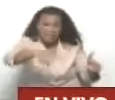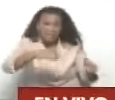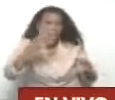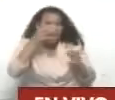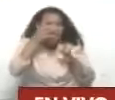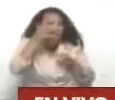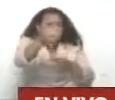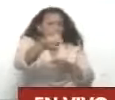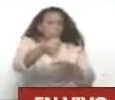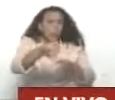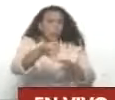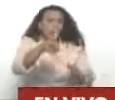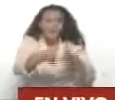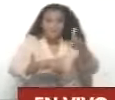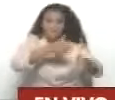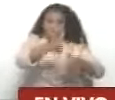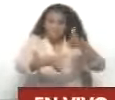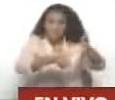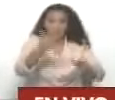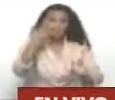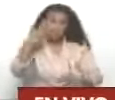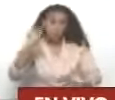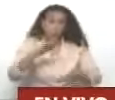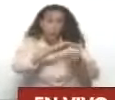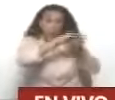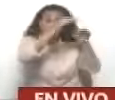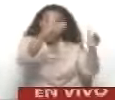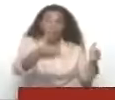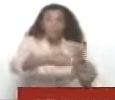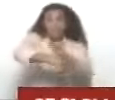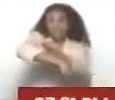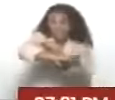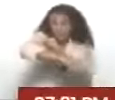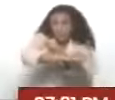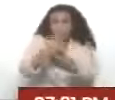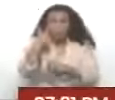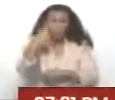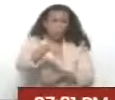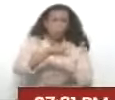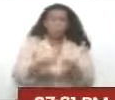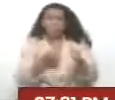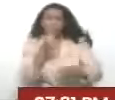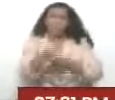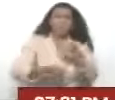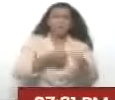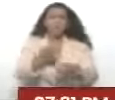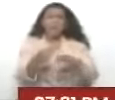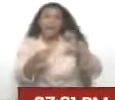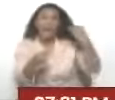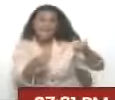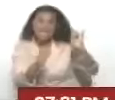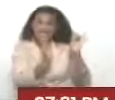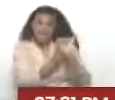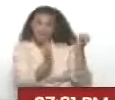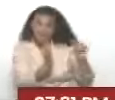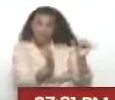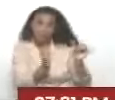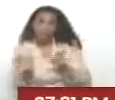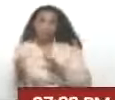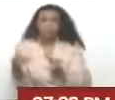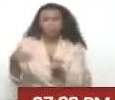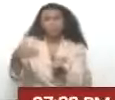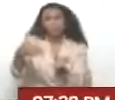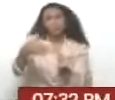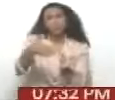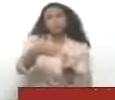La estación del tren, pero yo creo que es el estadio de fútbol que voy. Entonces cruzo a la izquierda. Bueno, ¿dónde está la